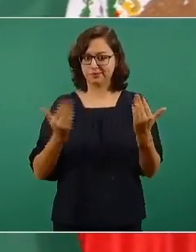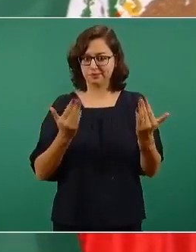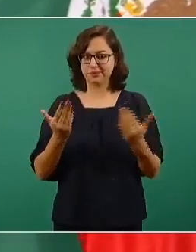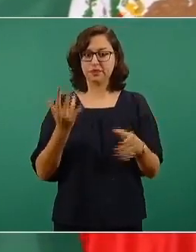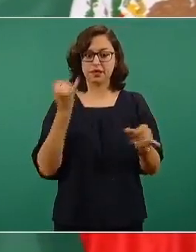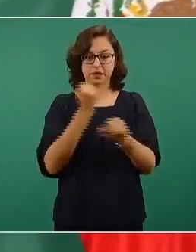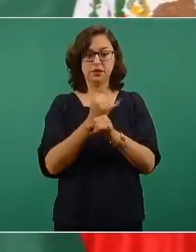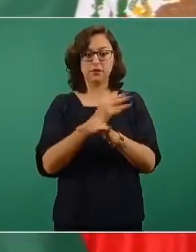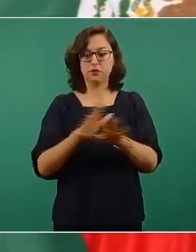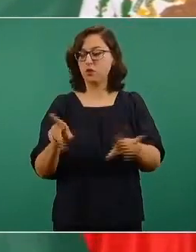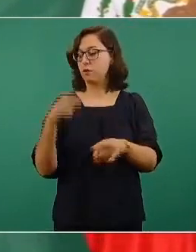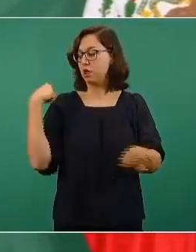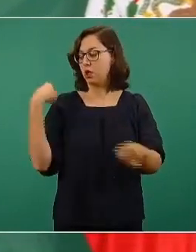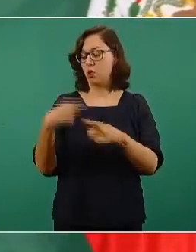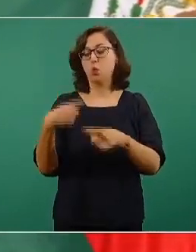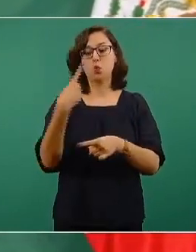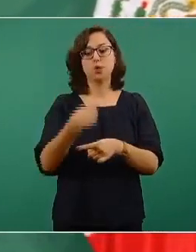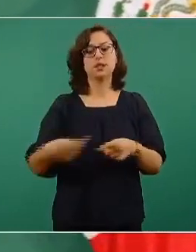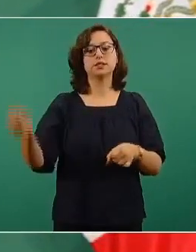informe de la semana.